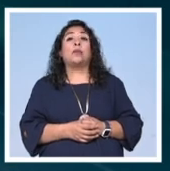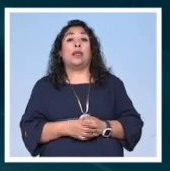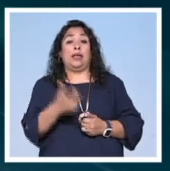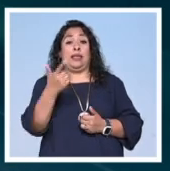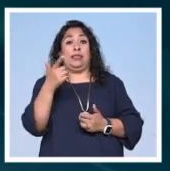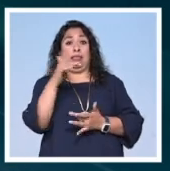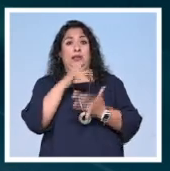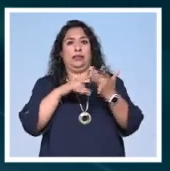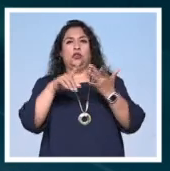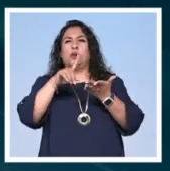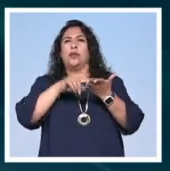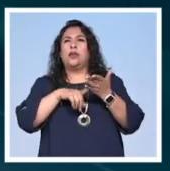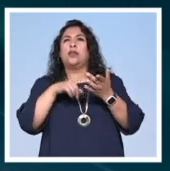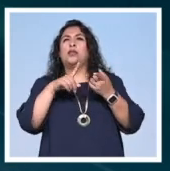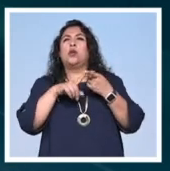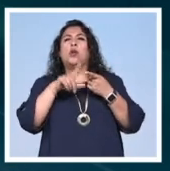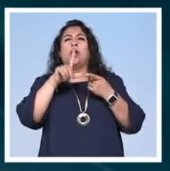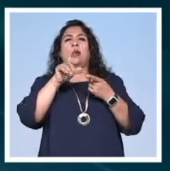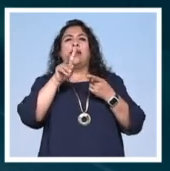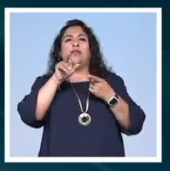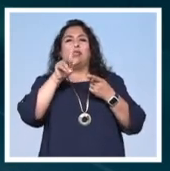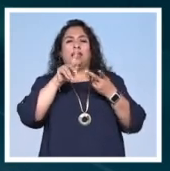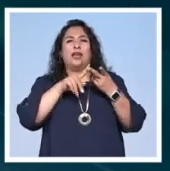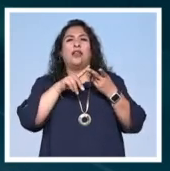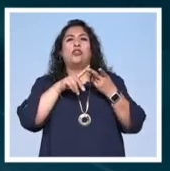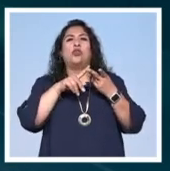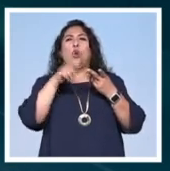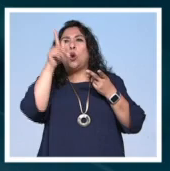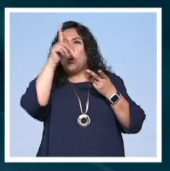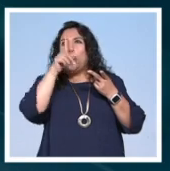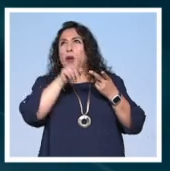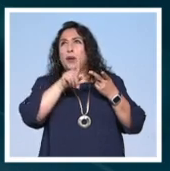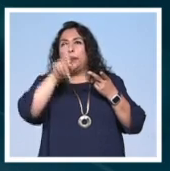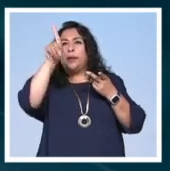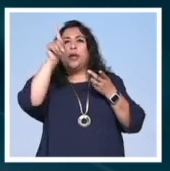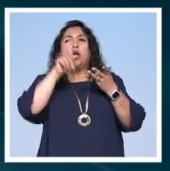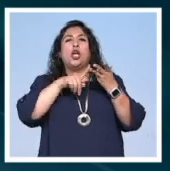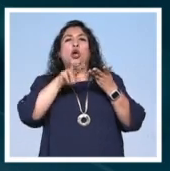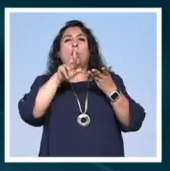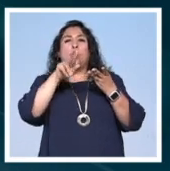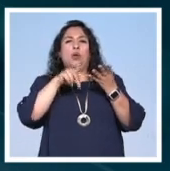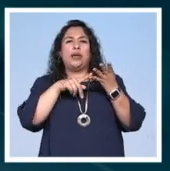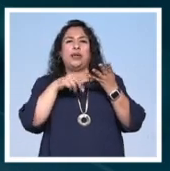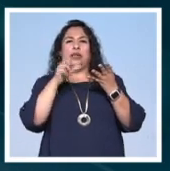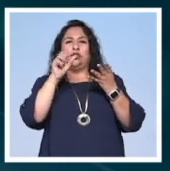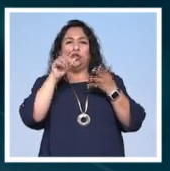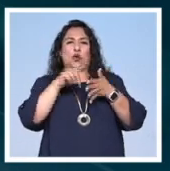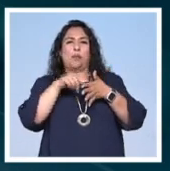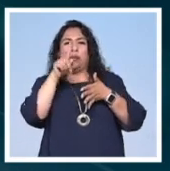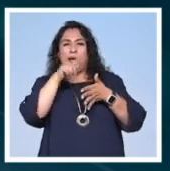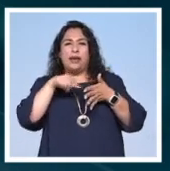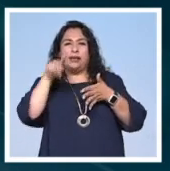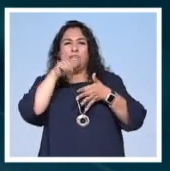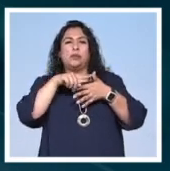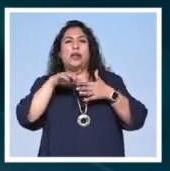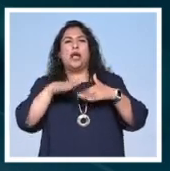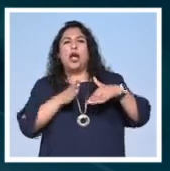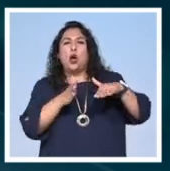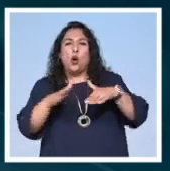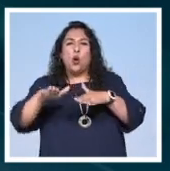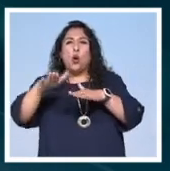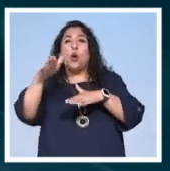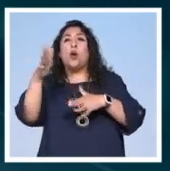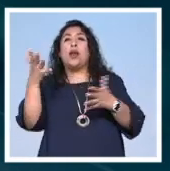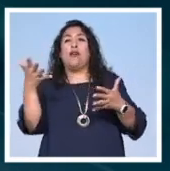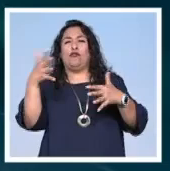el disco está integrado por levitando volando a la luna entre ruinas la sombra espiral y oag la fusión